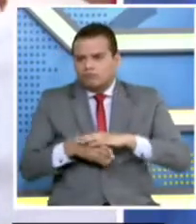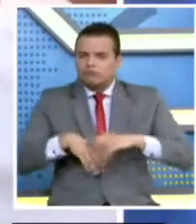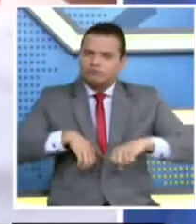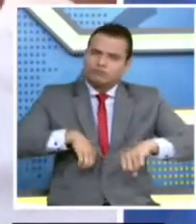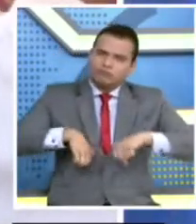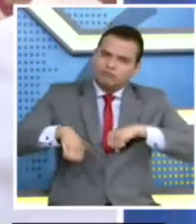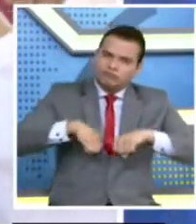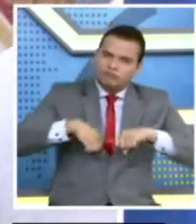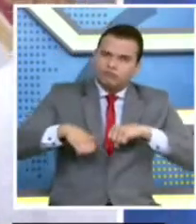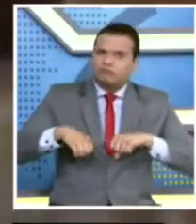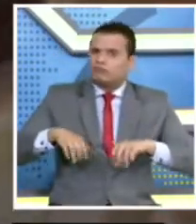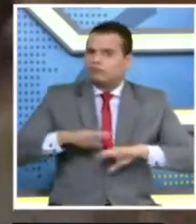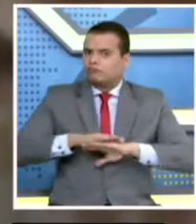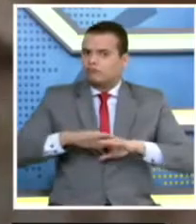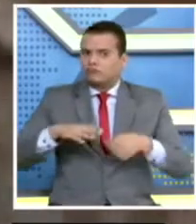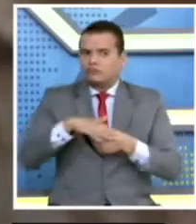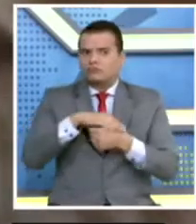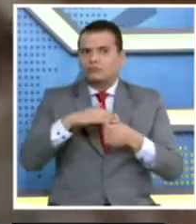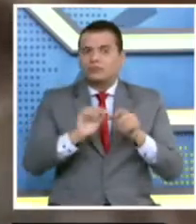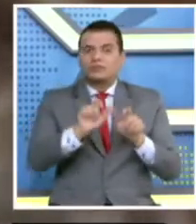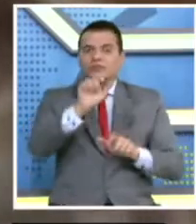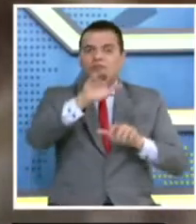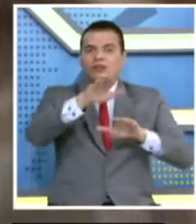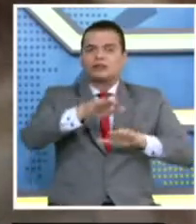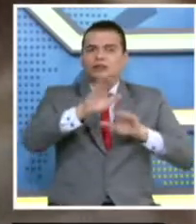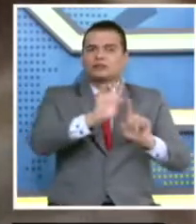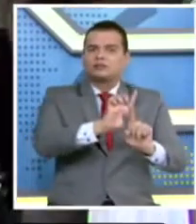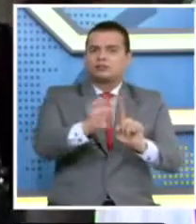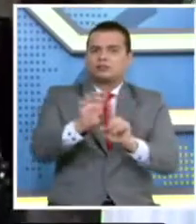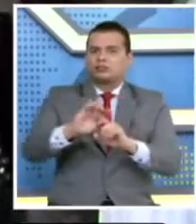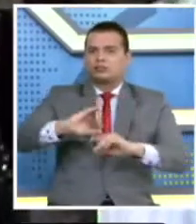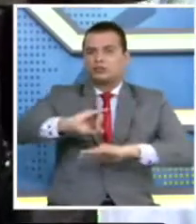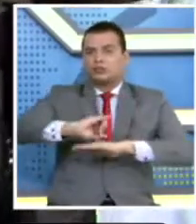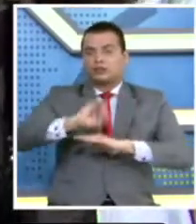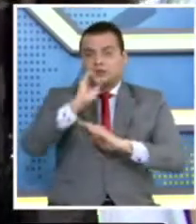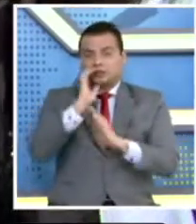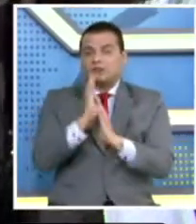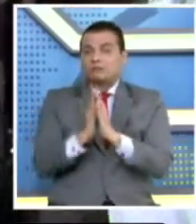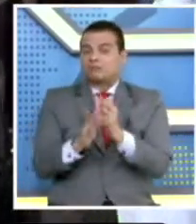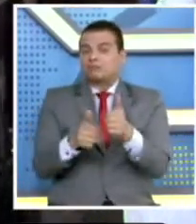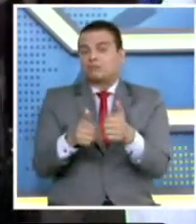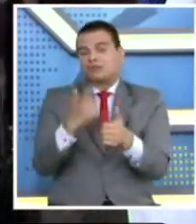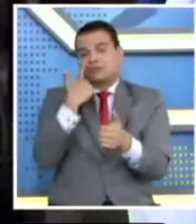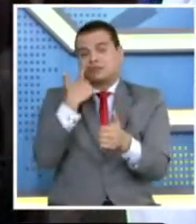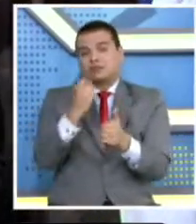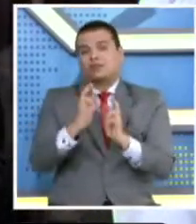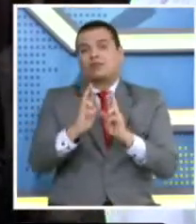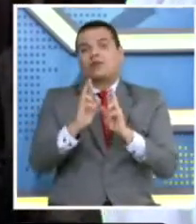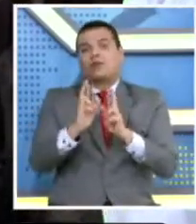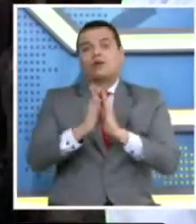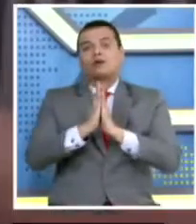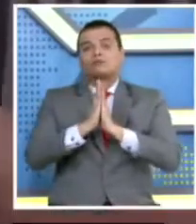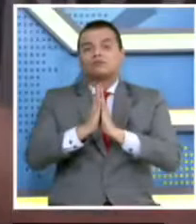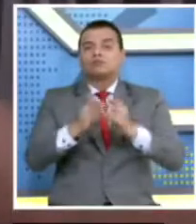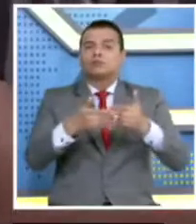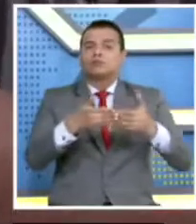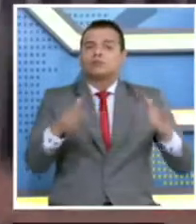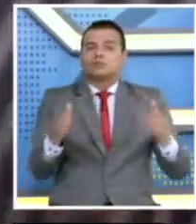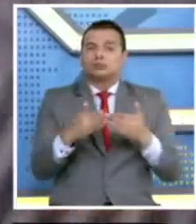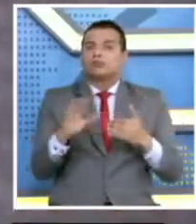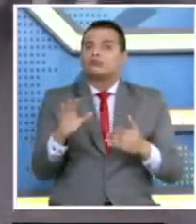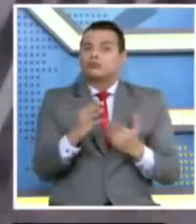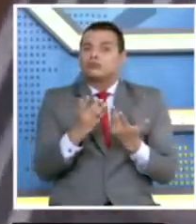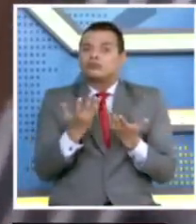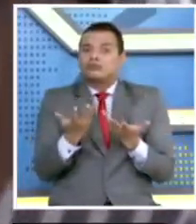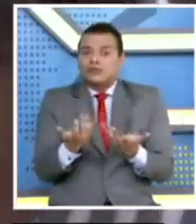este difícil momento. Representantes de diferentes iglesias en la ciudad reaccionaron de manera positiva y pidieron reabrir los centros religiosos porque los caleños